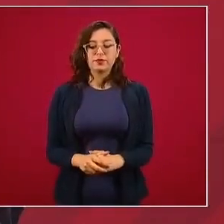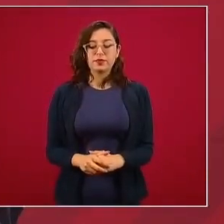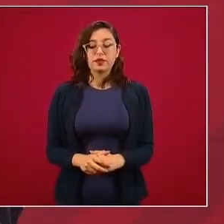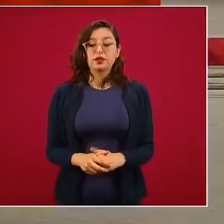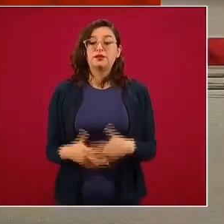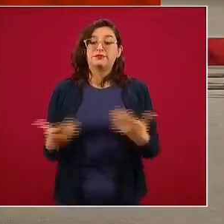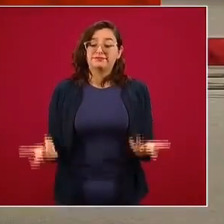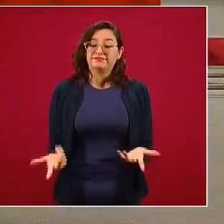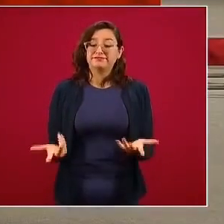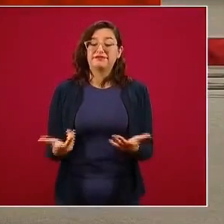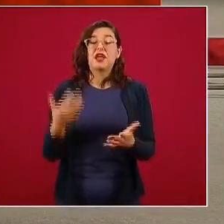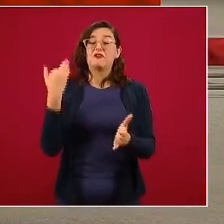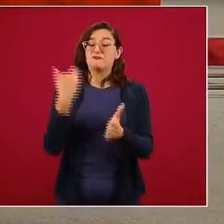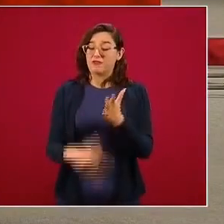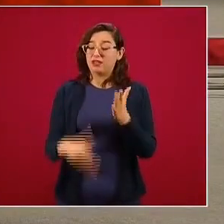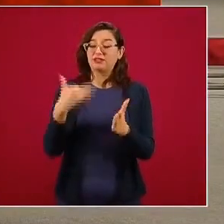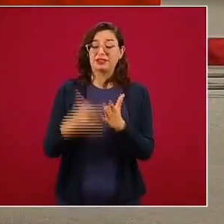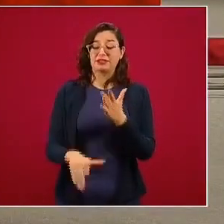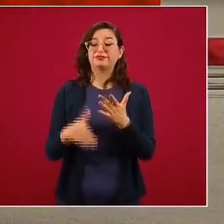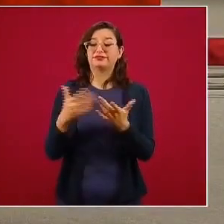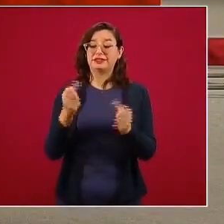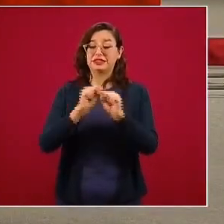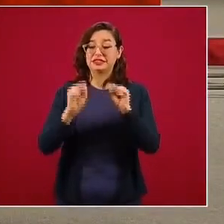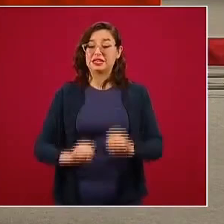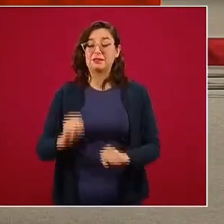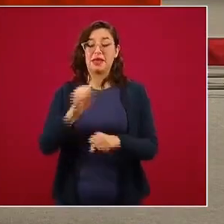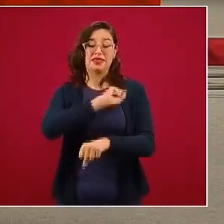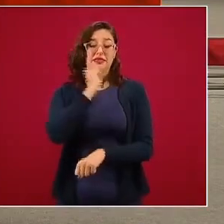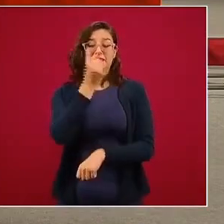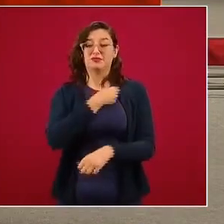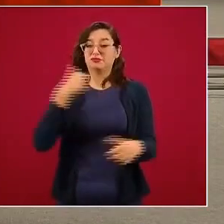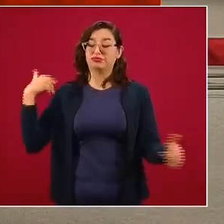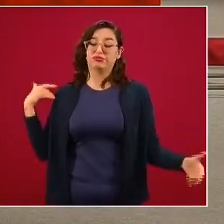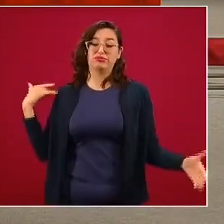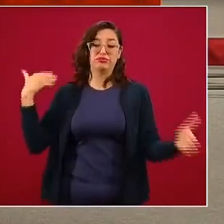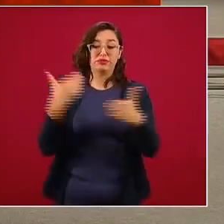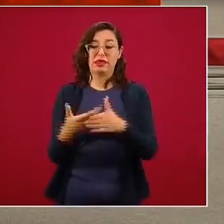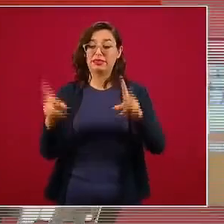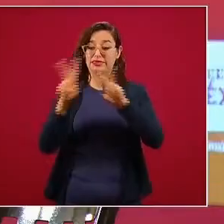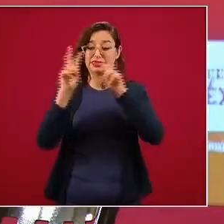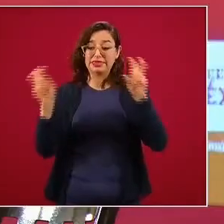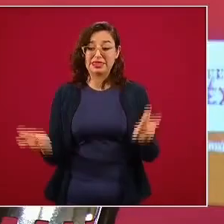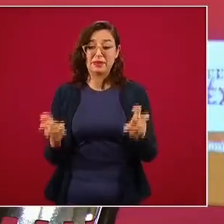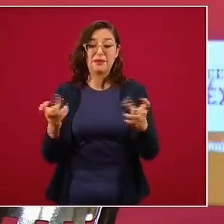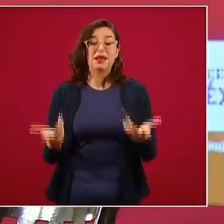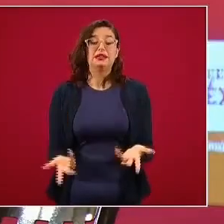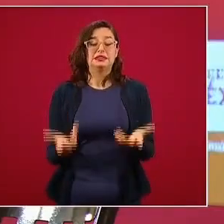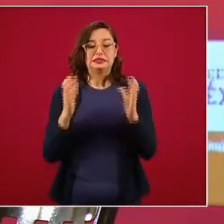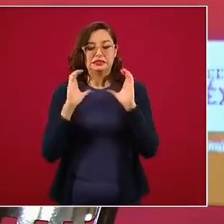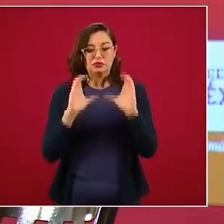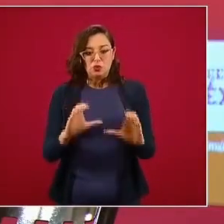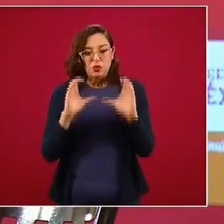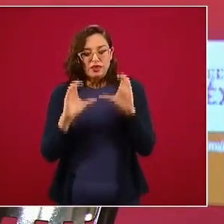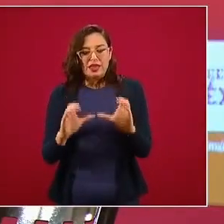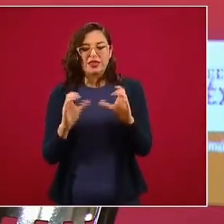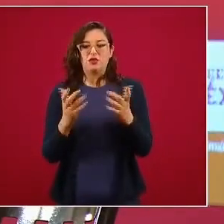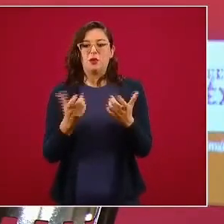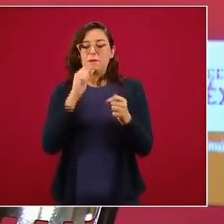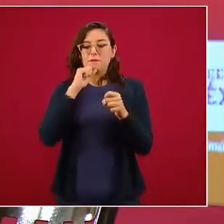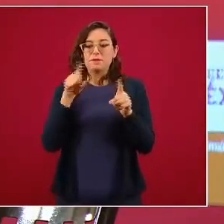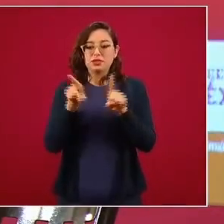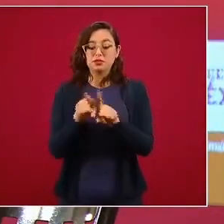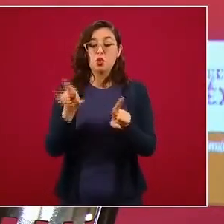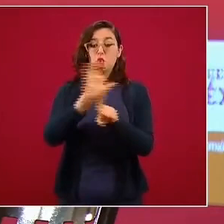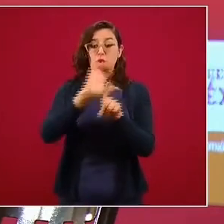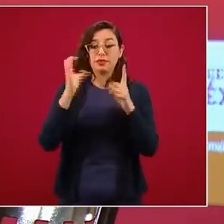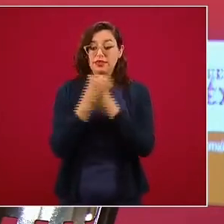las carencias históricas de nuestro sistema de salud, la cultura de bioseguridad, y de hecho la existencia de comités de